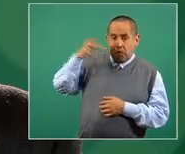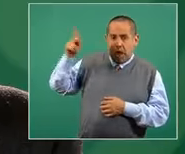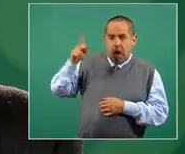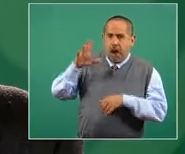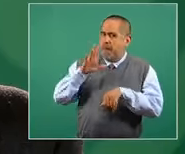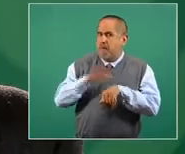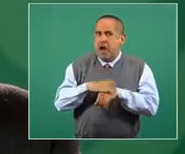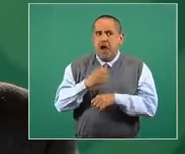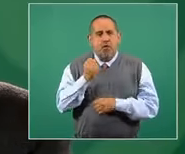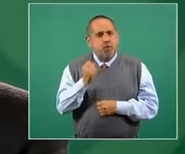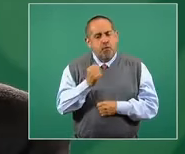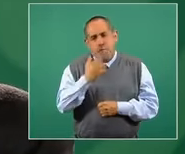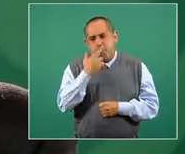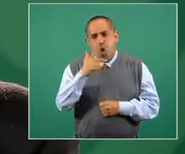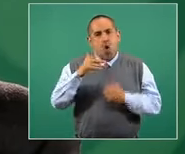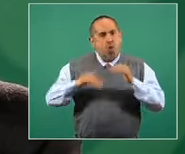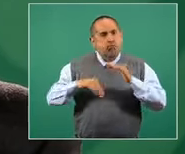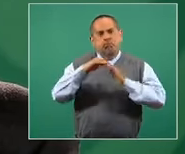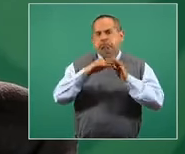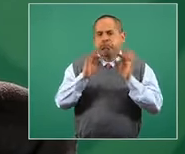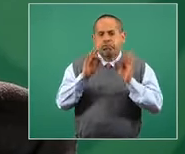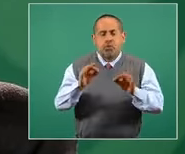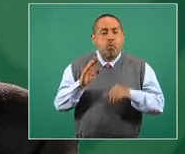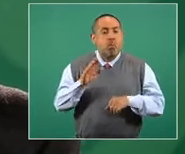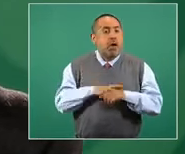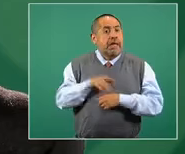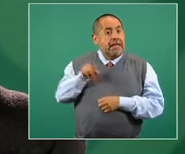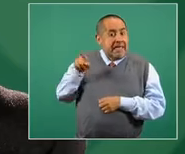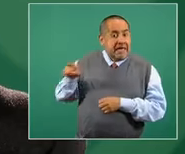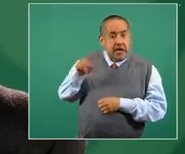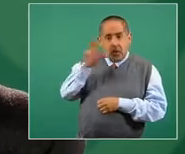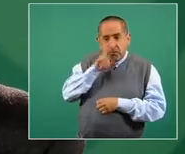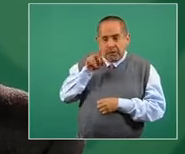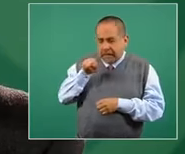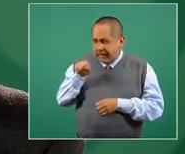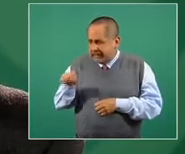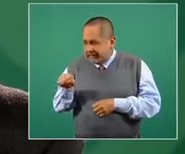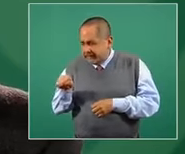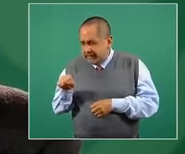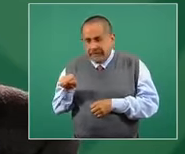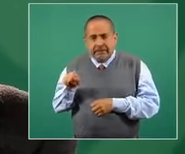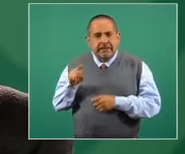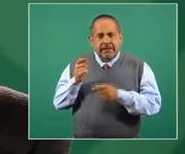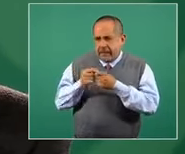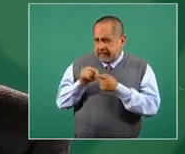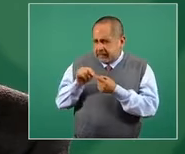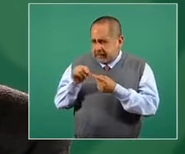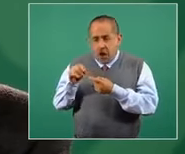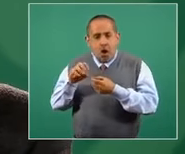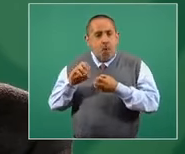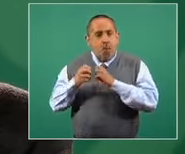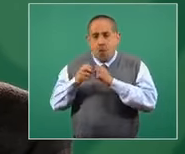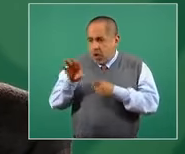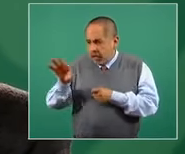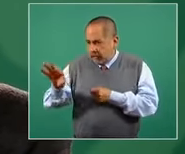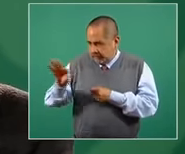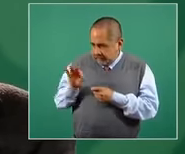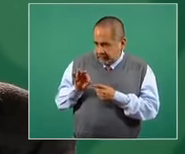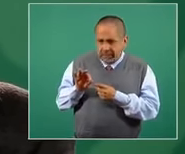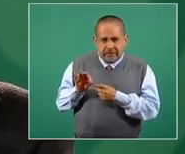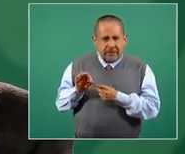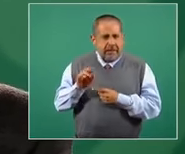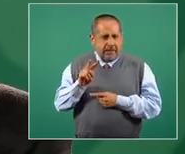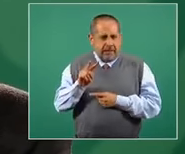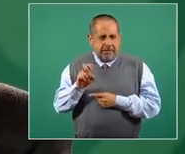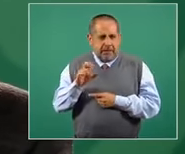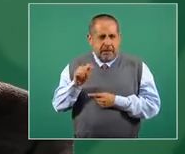alta, porque usa una combinación de una dosis que está basada en un transportador, en un